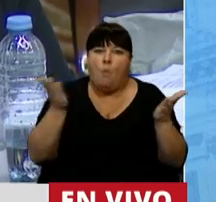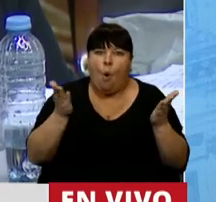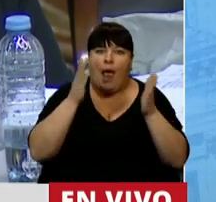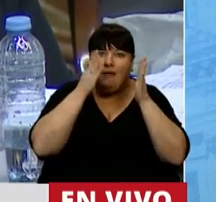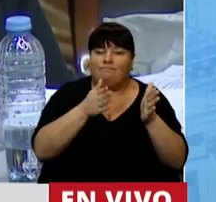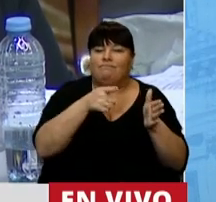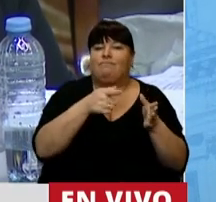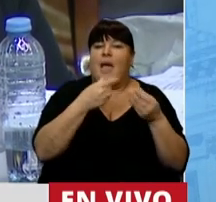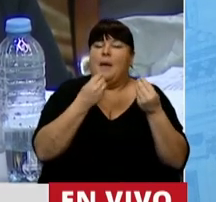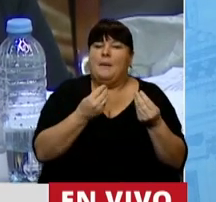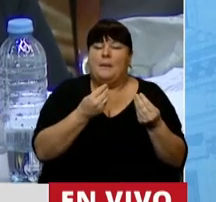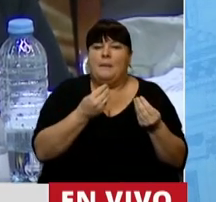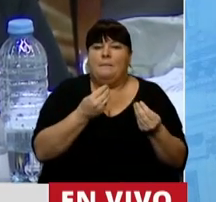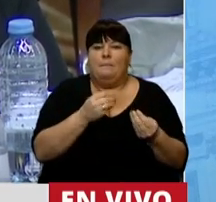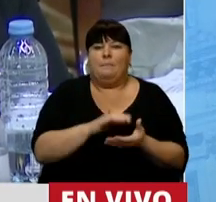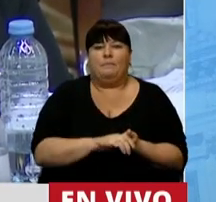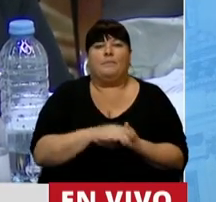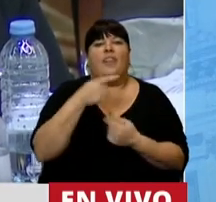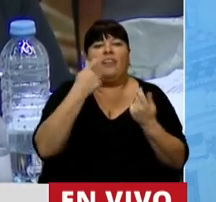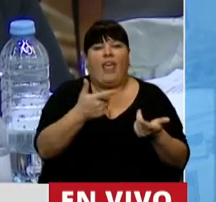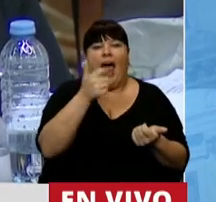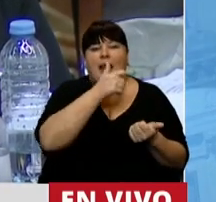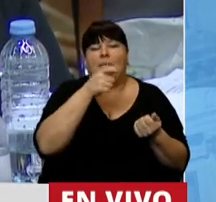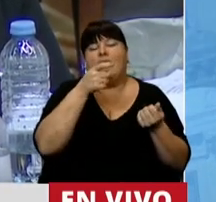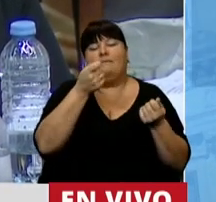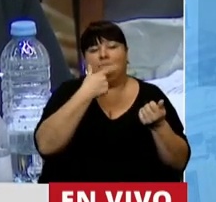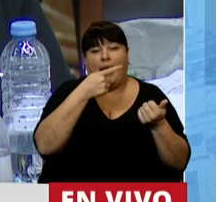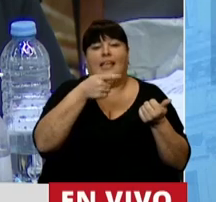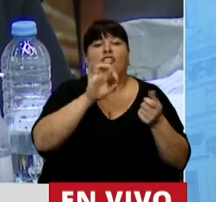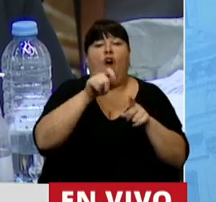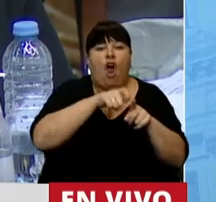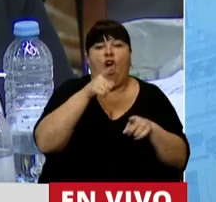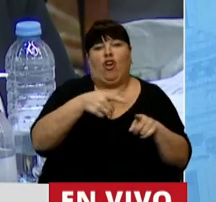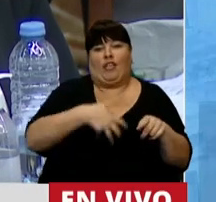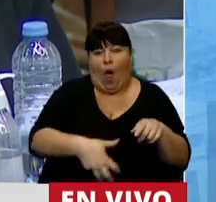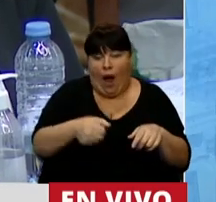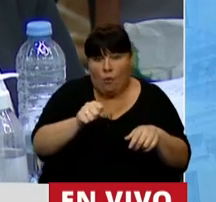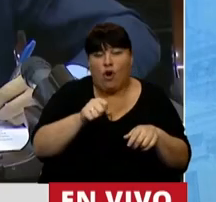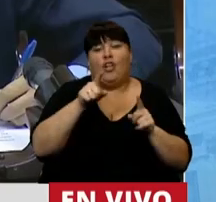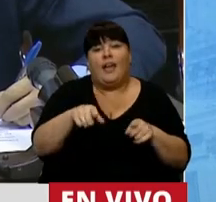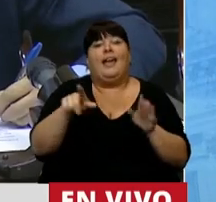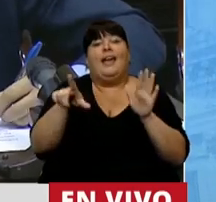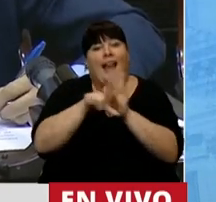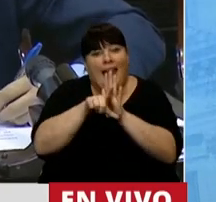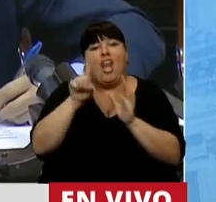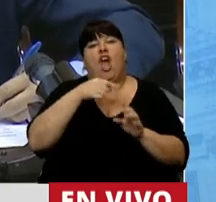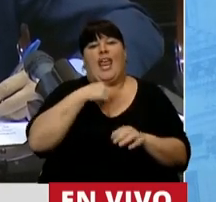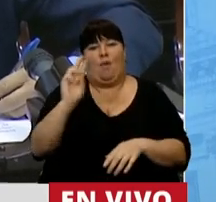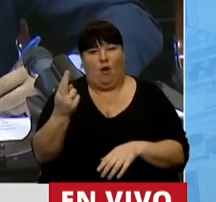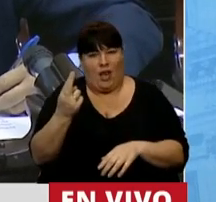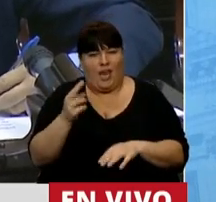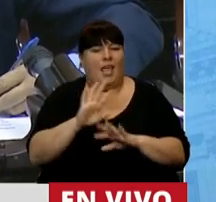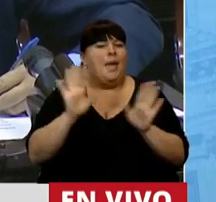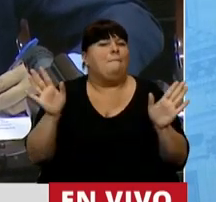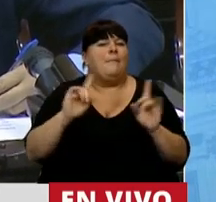que lleve adelante anticonceptivos para no abortar, y en esta instancia estamos discutiendo el aborto legal para no morir. Pero